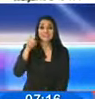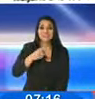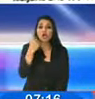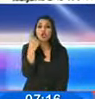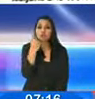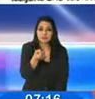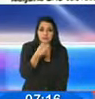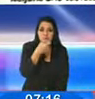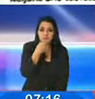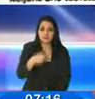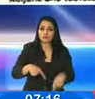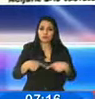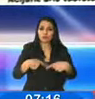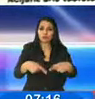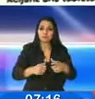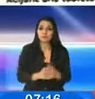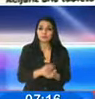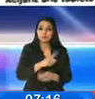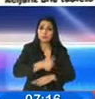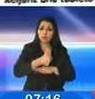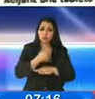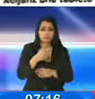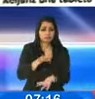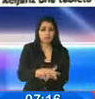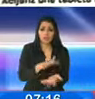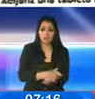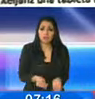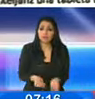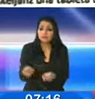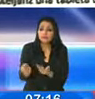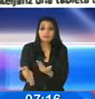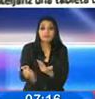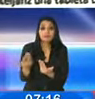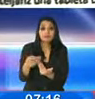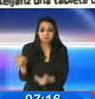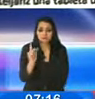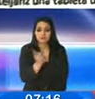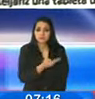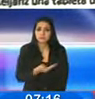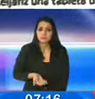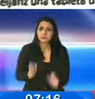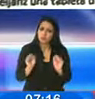diarios. Según las autoridades, se ha dado todas las facilidades para que el segundo mandatario pueda